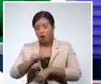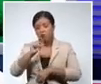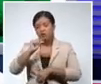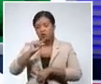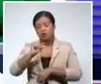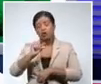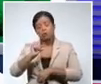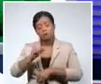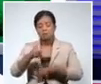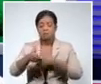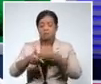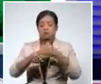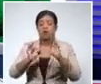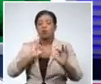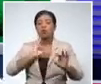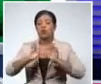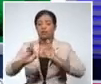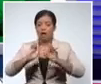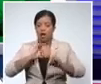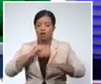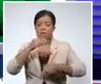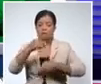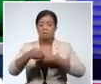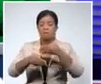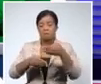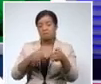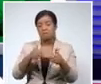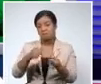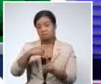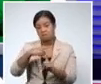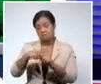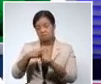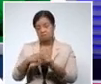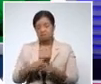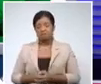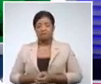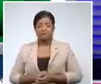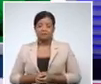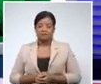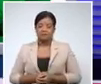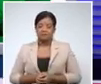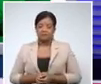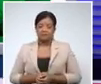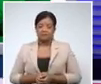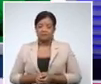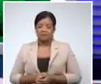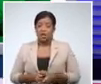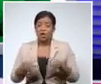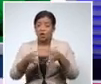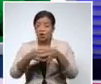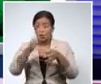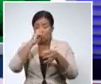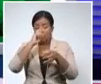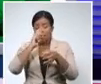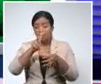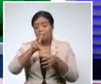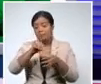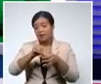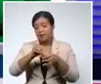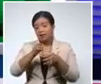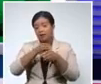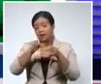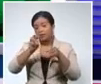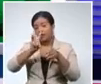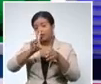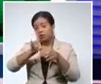cuidado con una evolución favorable. De 20 a 39 años, 250 personas se